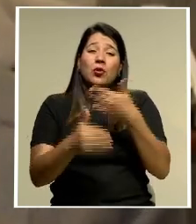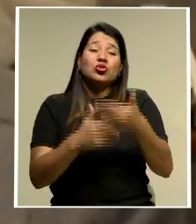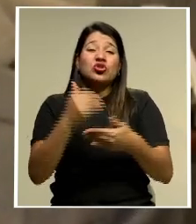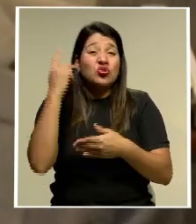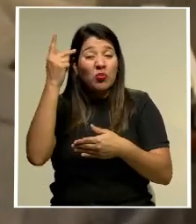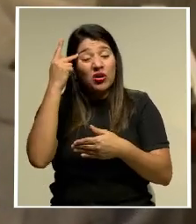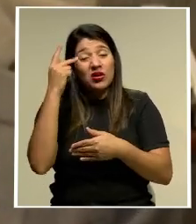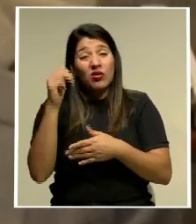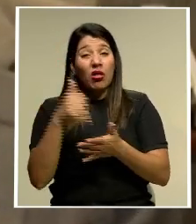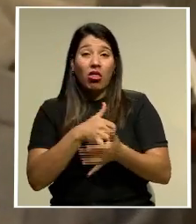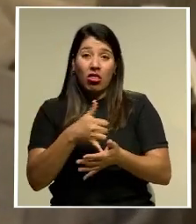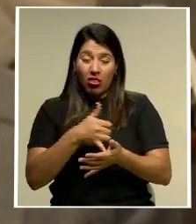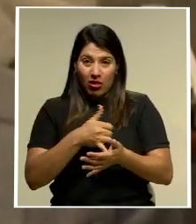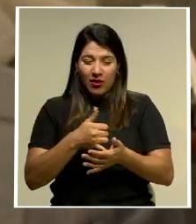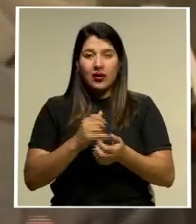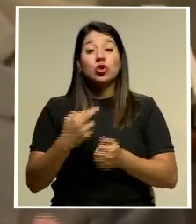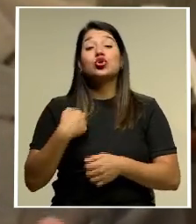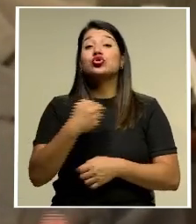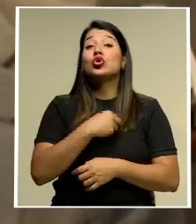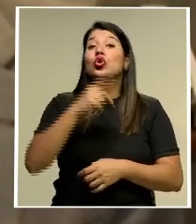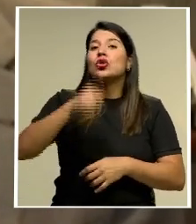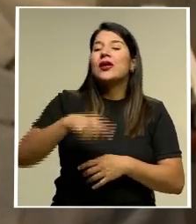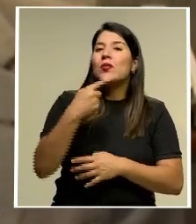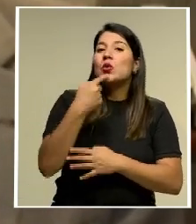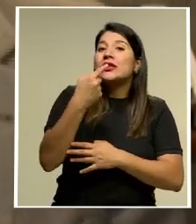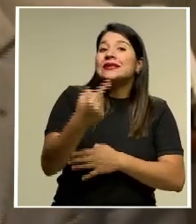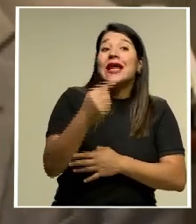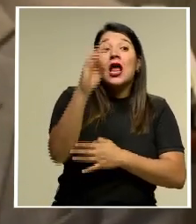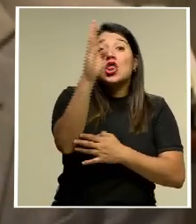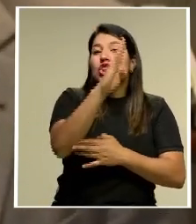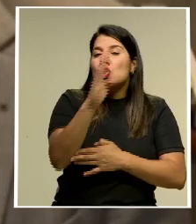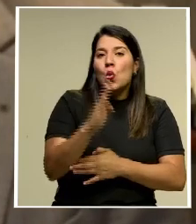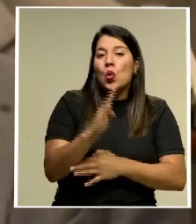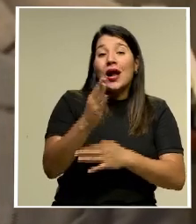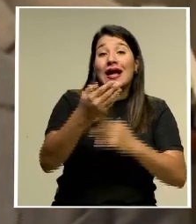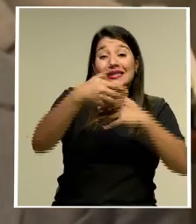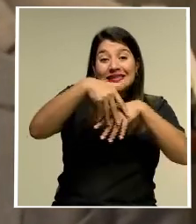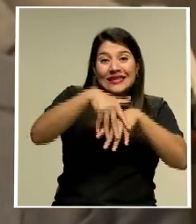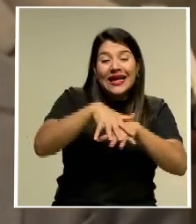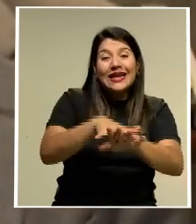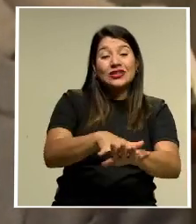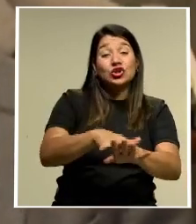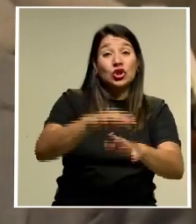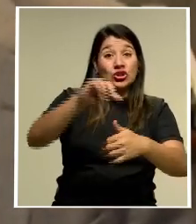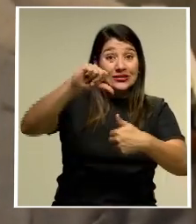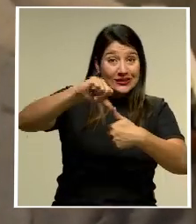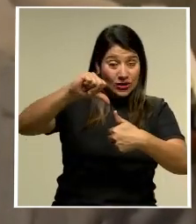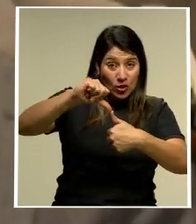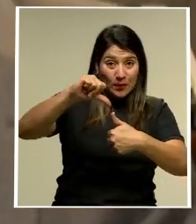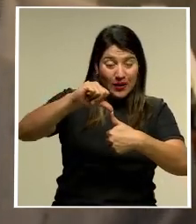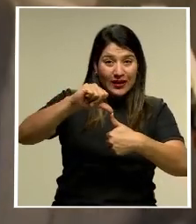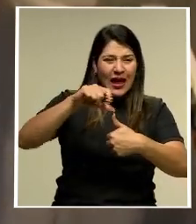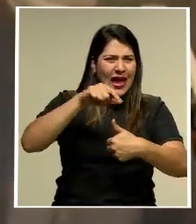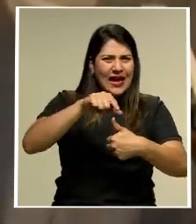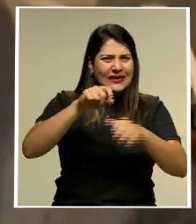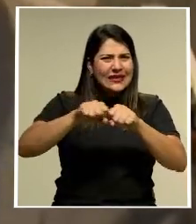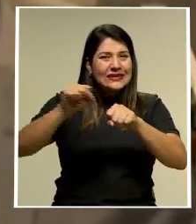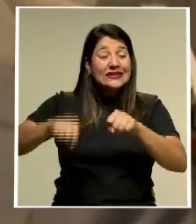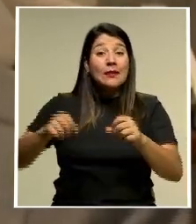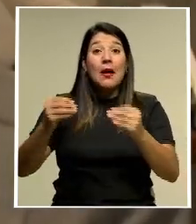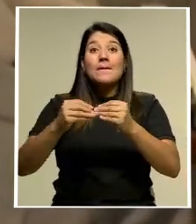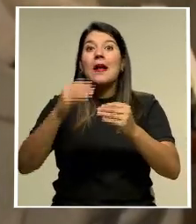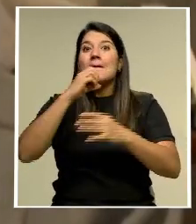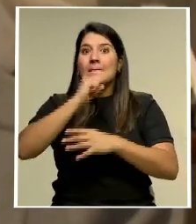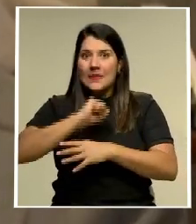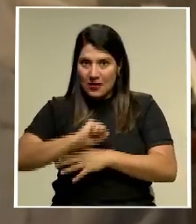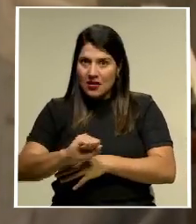decir, tal vez, que nunca la integración centroamericana, a pesar de ser el proceso más integracionista de los más antiguos del mundo, sino